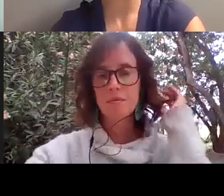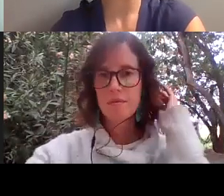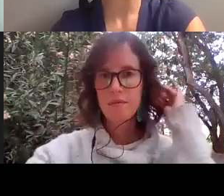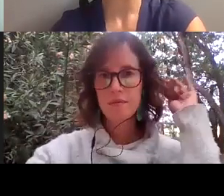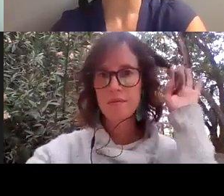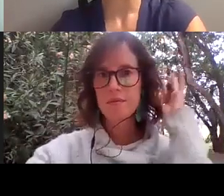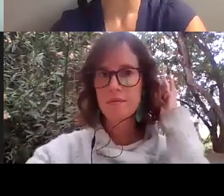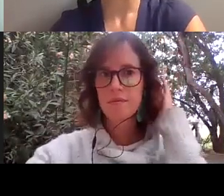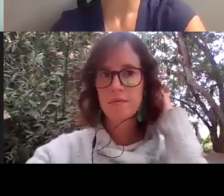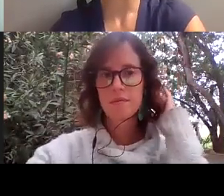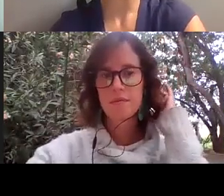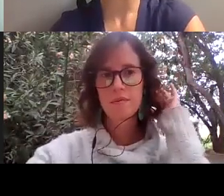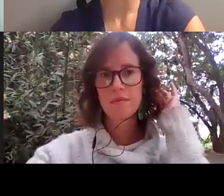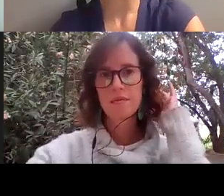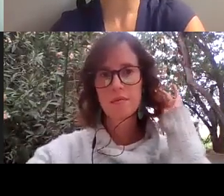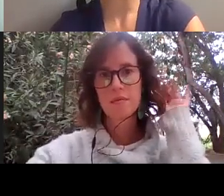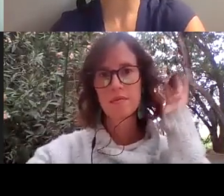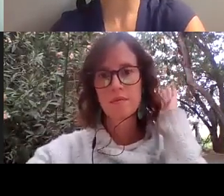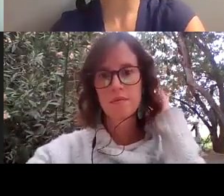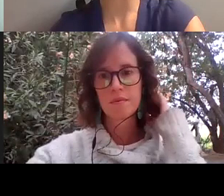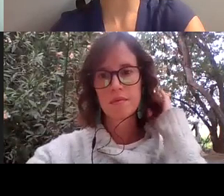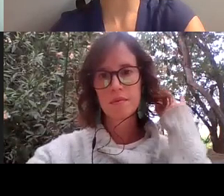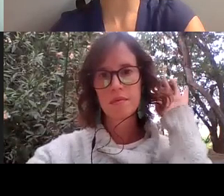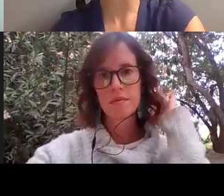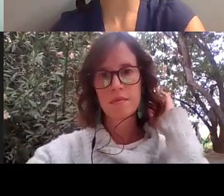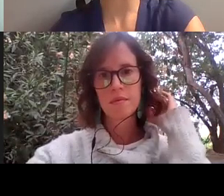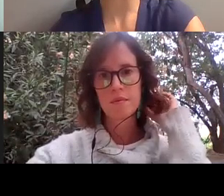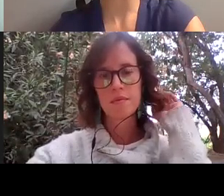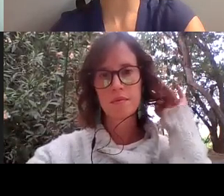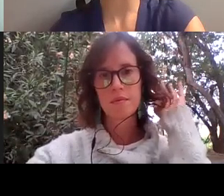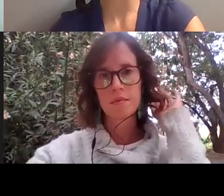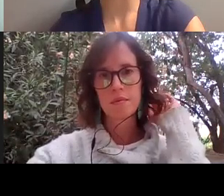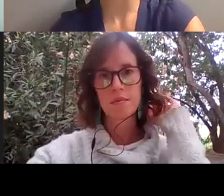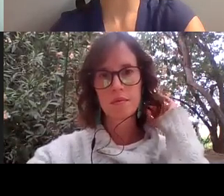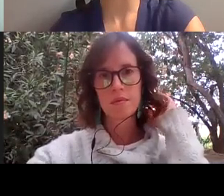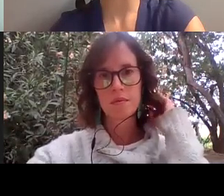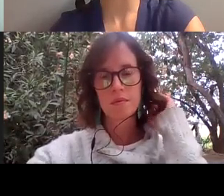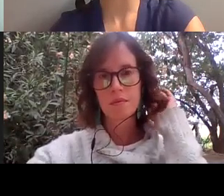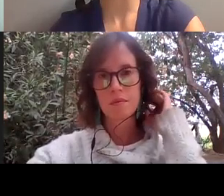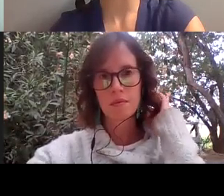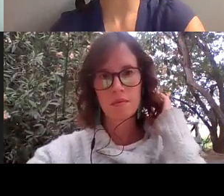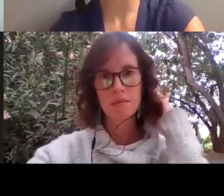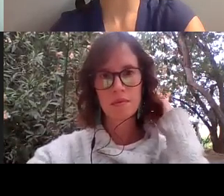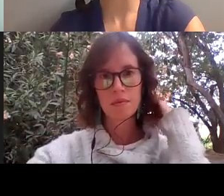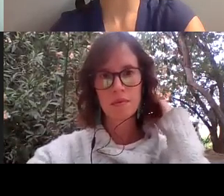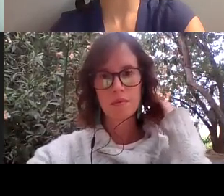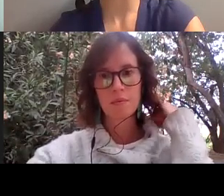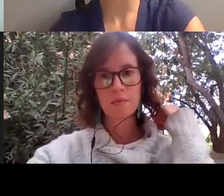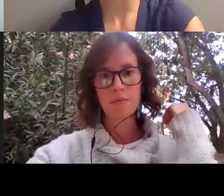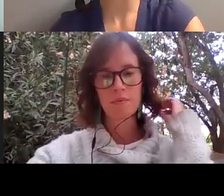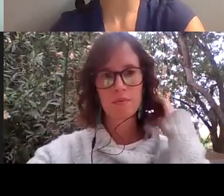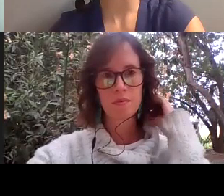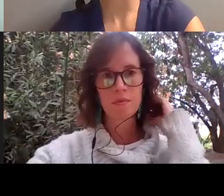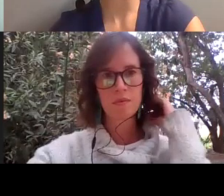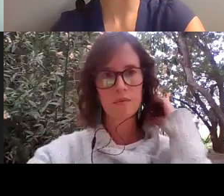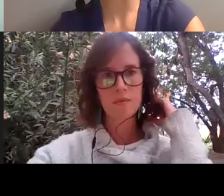profesor, cómo contactarte, ¿no? Soy de San Francisco. Ok. Incluso no sé si alguno de mis compañeros